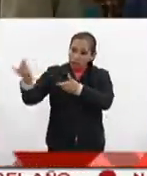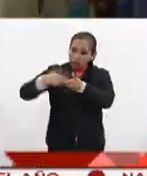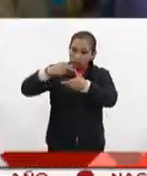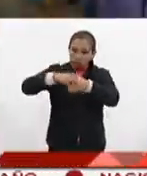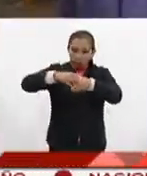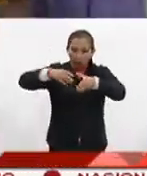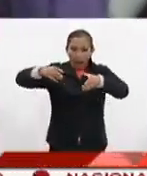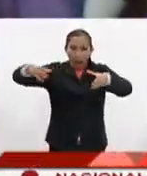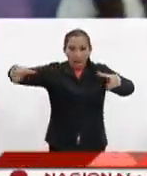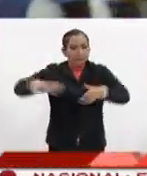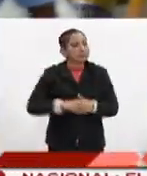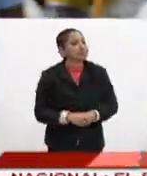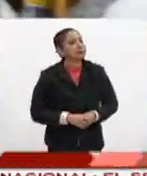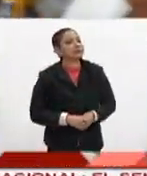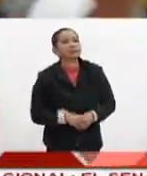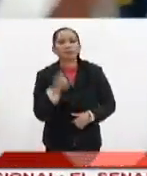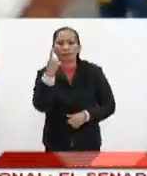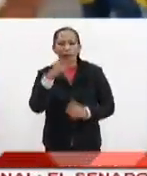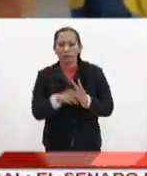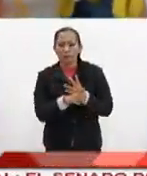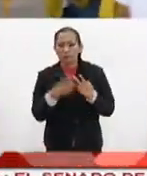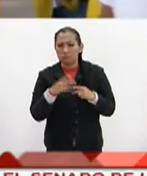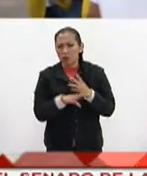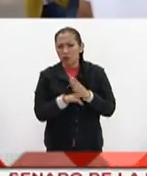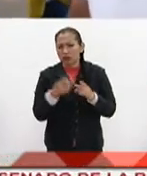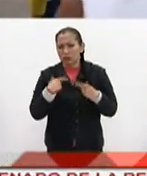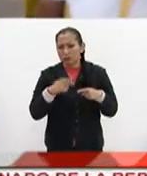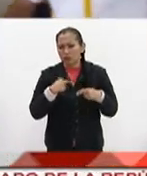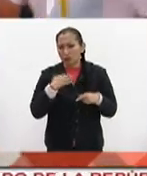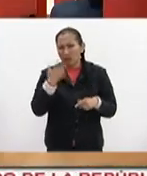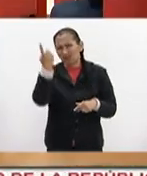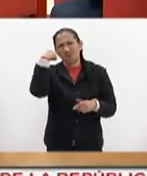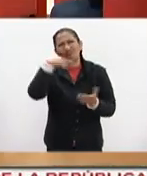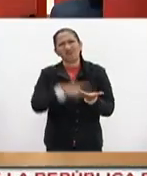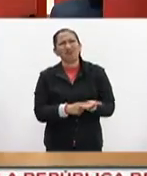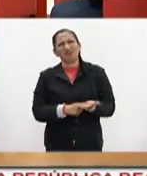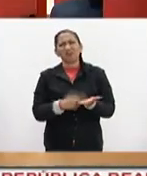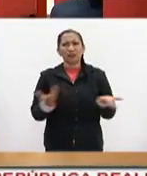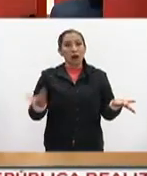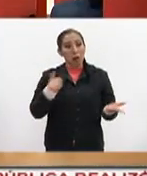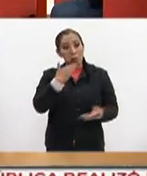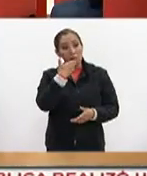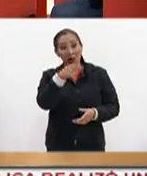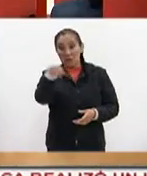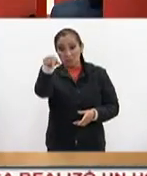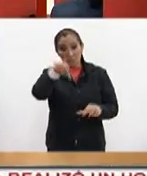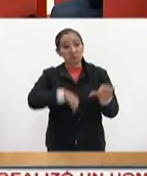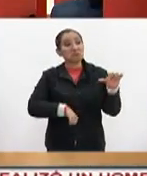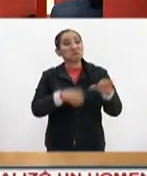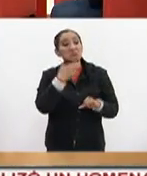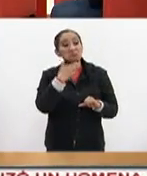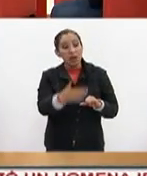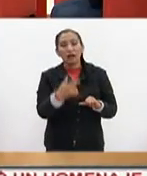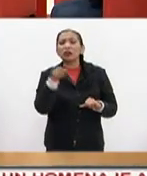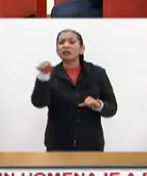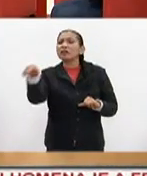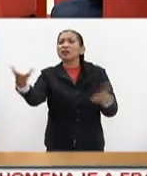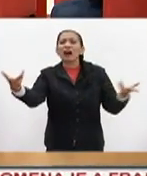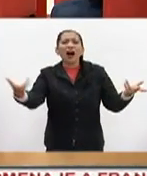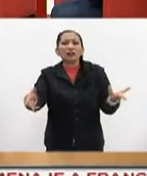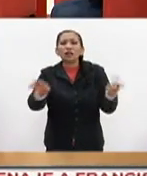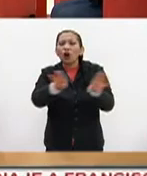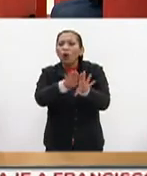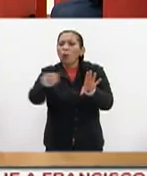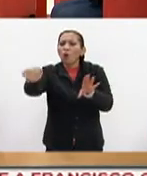todo el mundo. ¿Sí? Ahora, una de las cosas que la gente siempre se pregunta, además de pues, felicitar estas acciones, es cómo logran